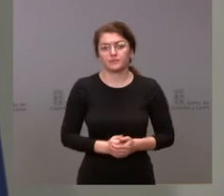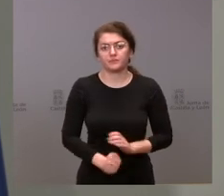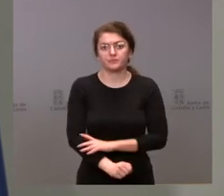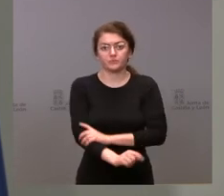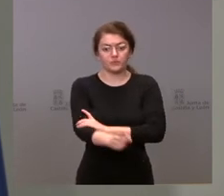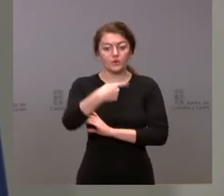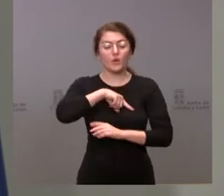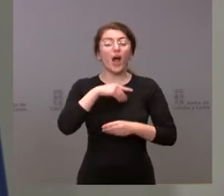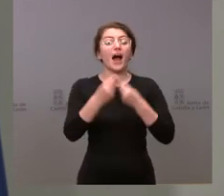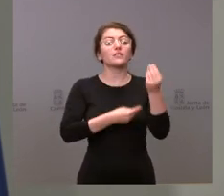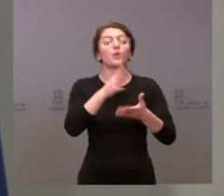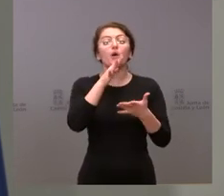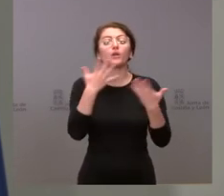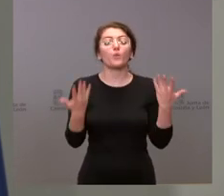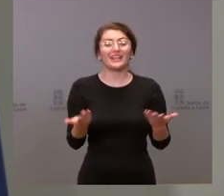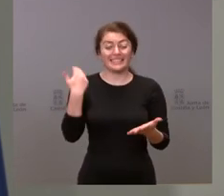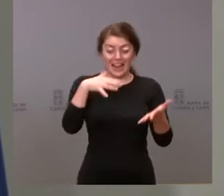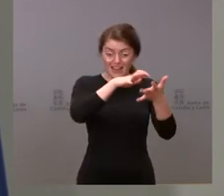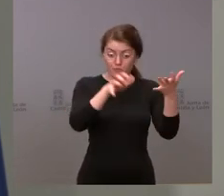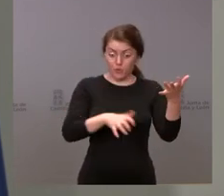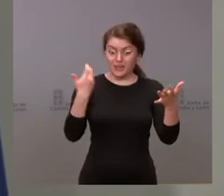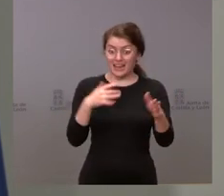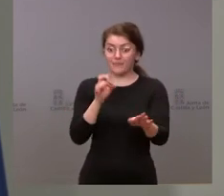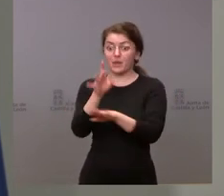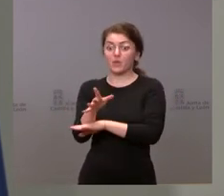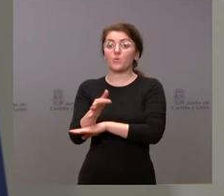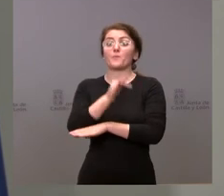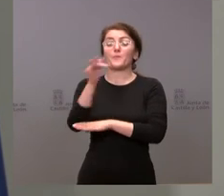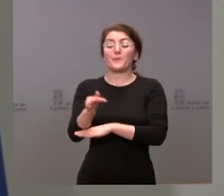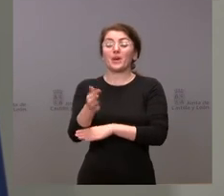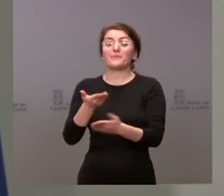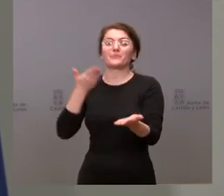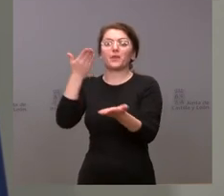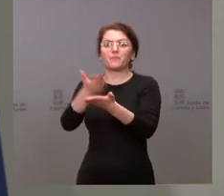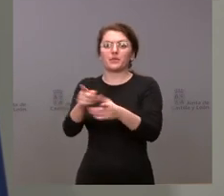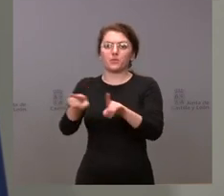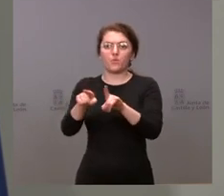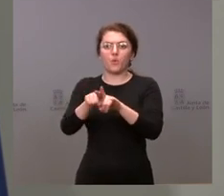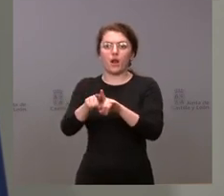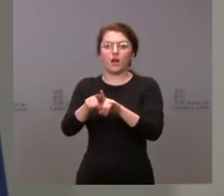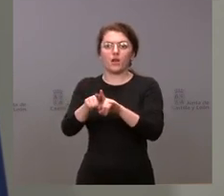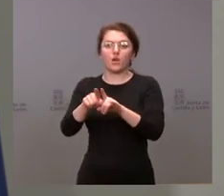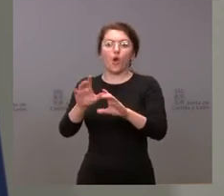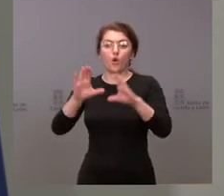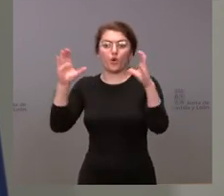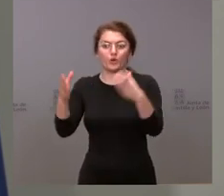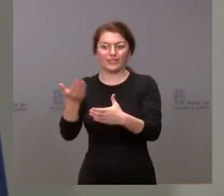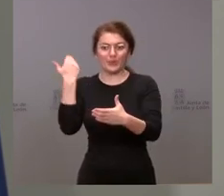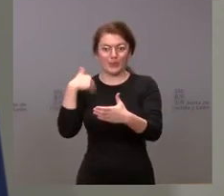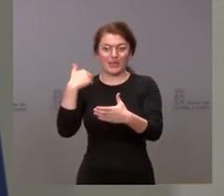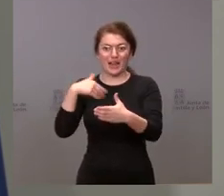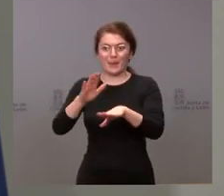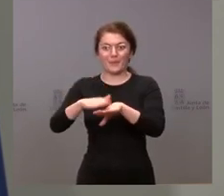hemos pedido que cuanto antes se convocará el consejo de política fiscal y financiera eso le corresponde ahora darlo al gobierno iniciar el trámite de